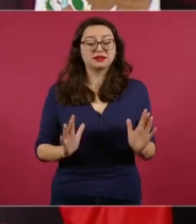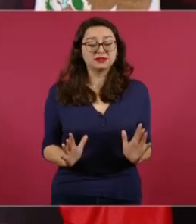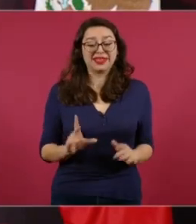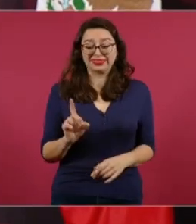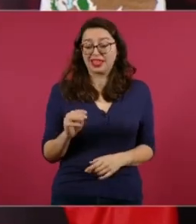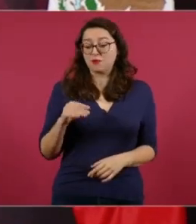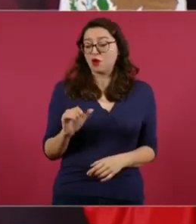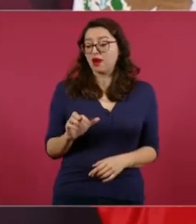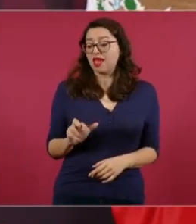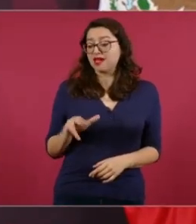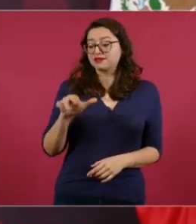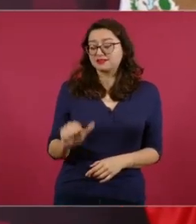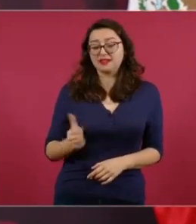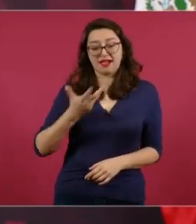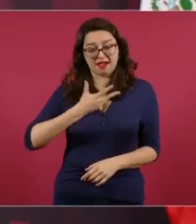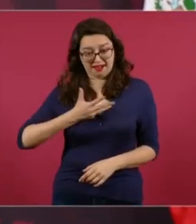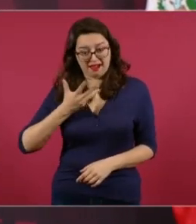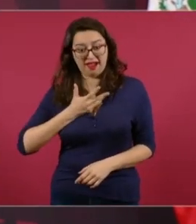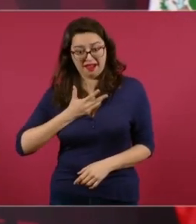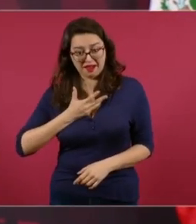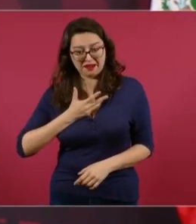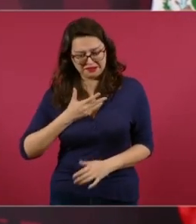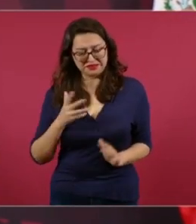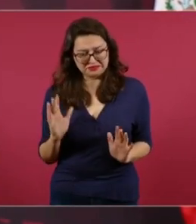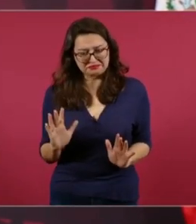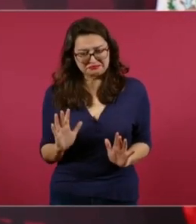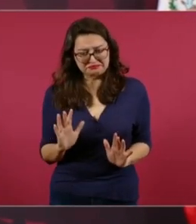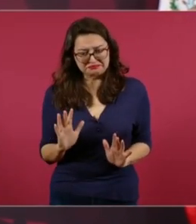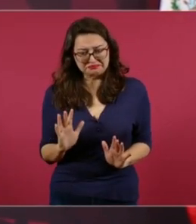Imagínense si